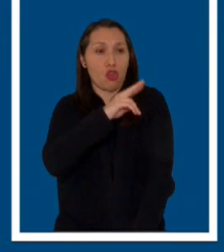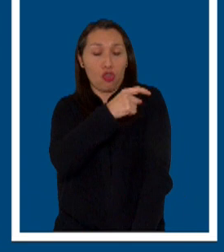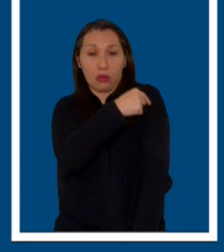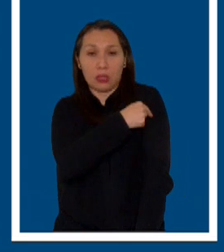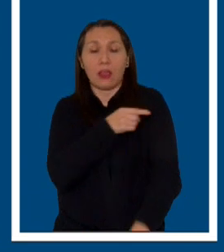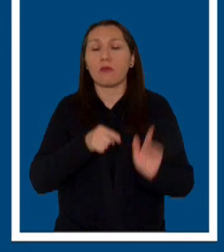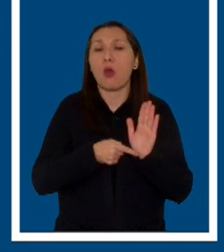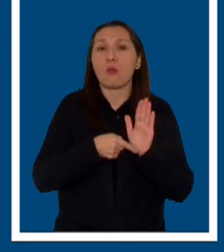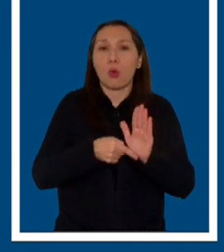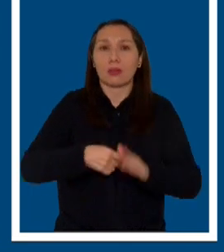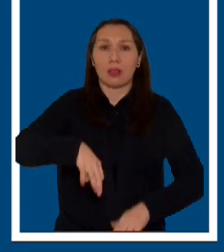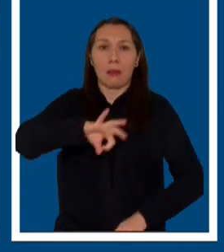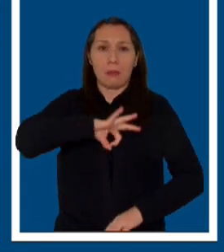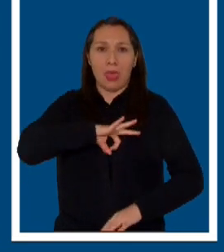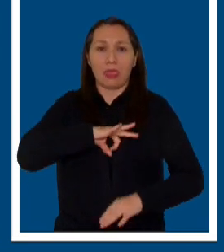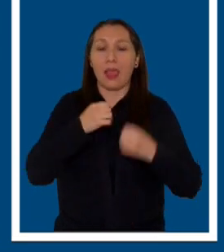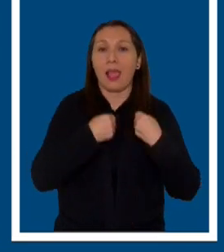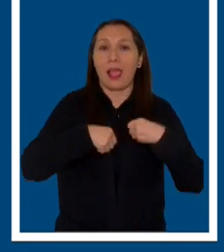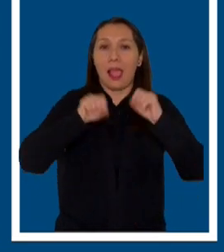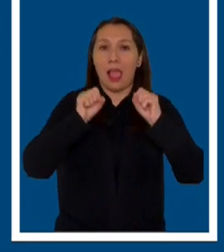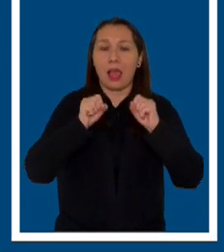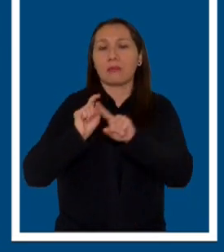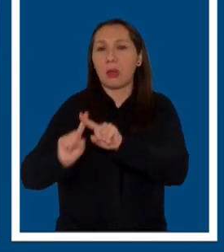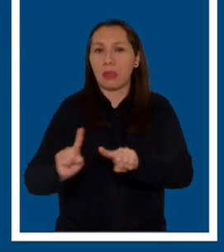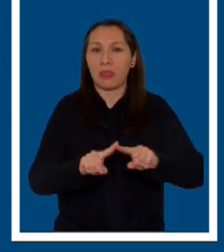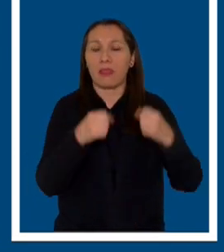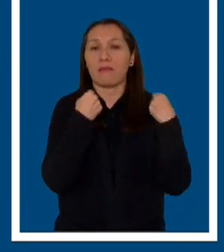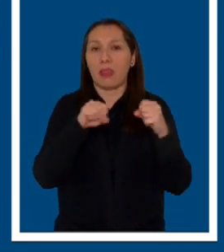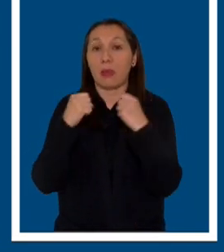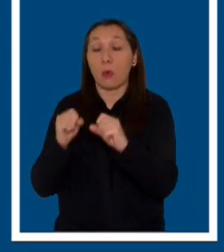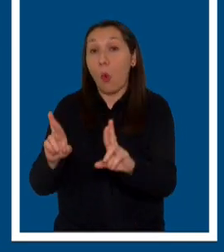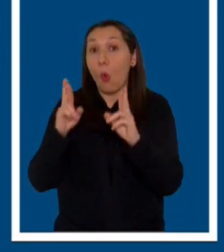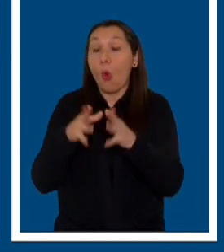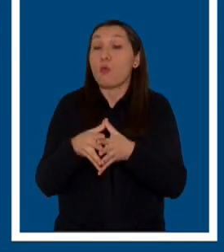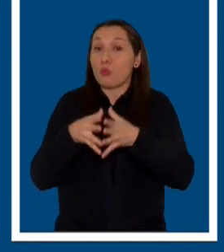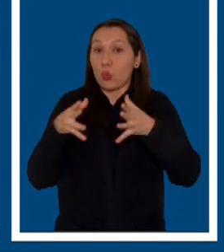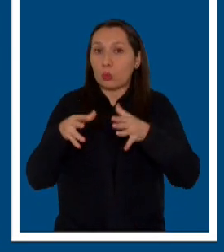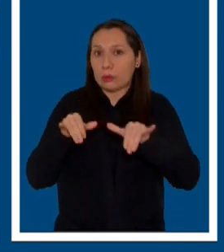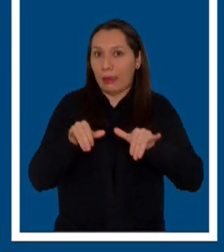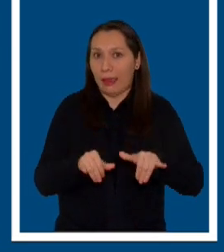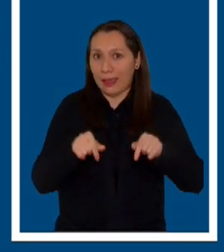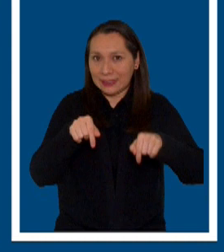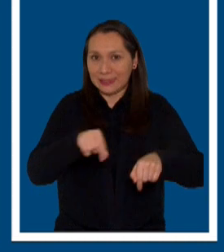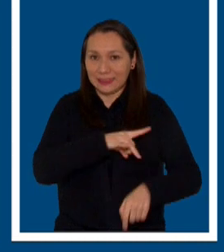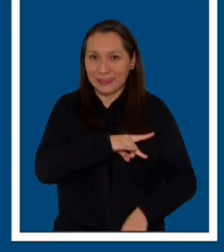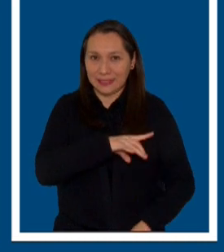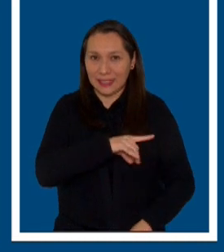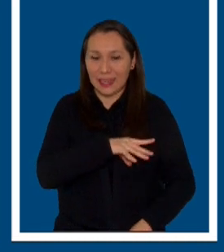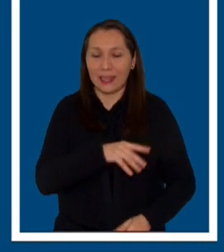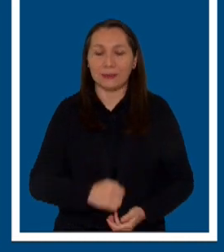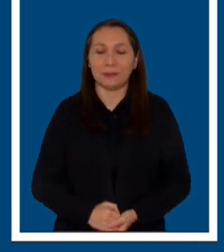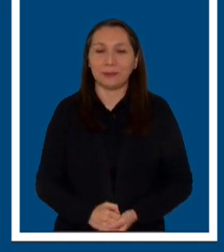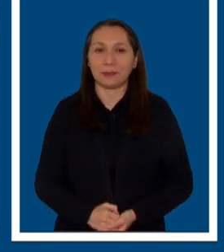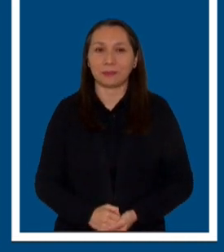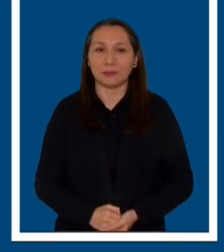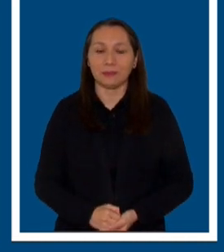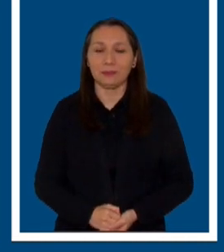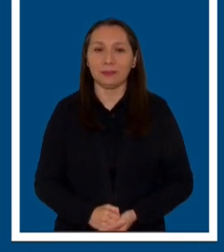medallas que van a ganar los distintos deportistas Ojalá muchos se queden aquí en Chile